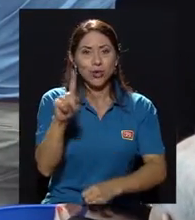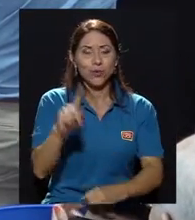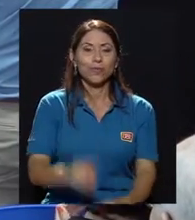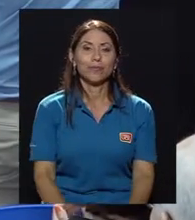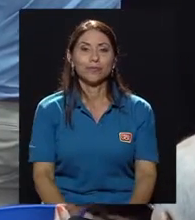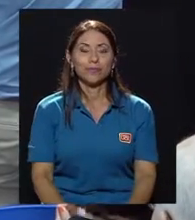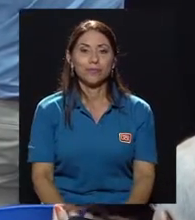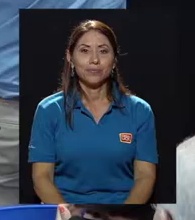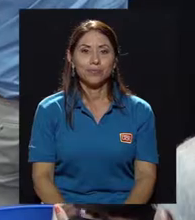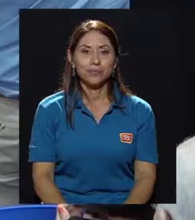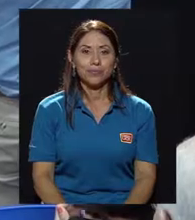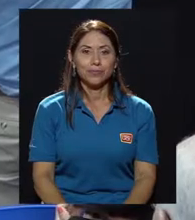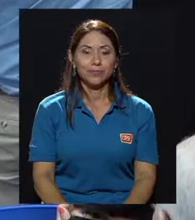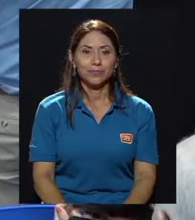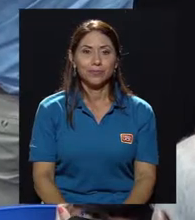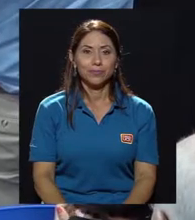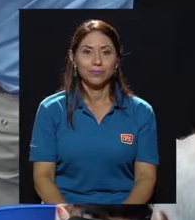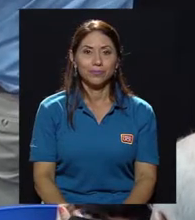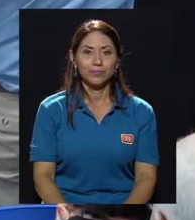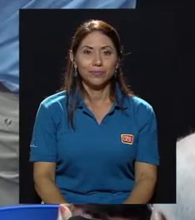XXI.